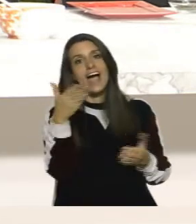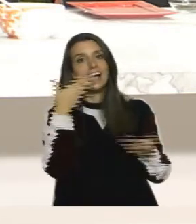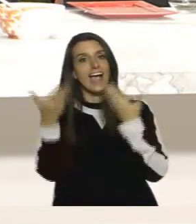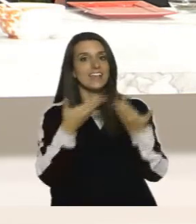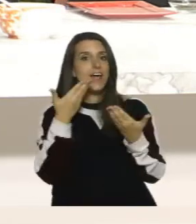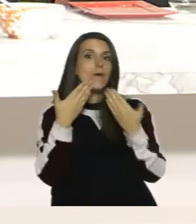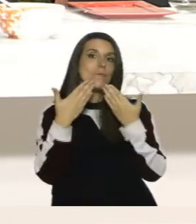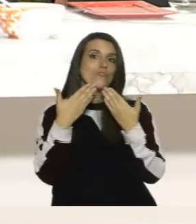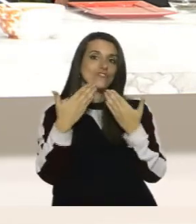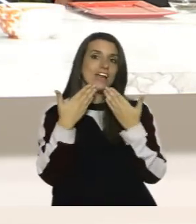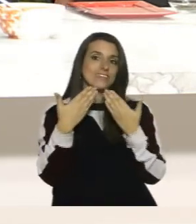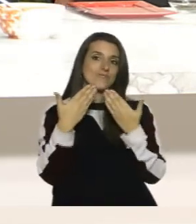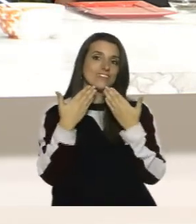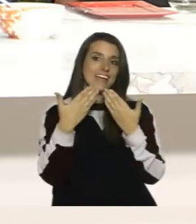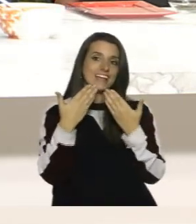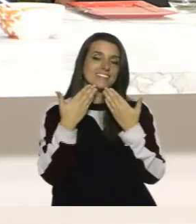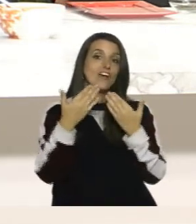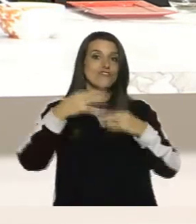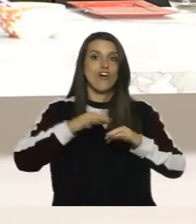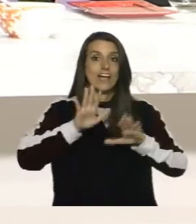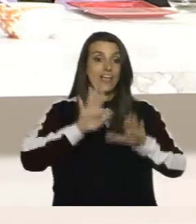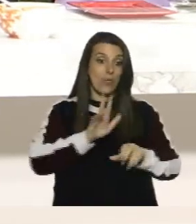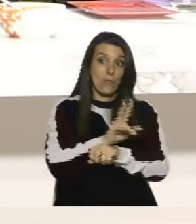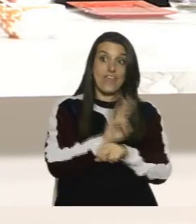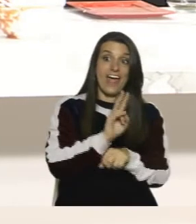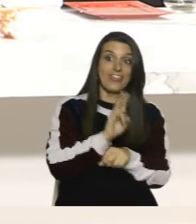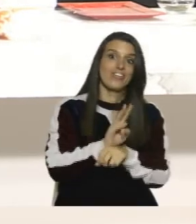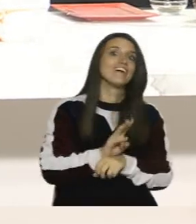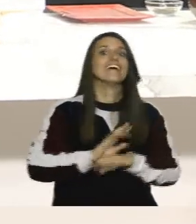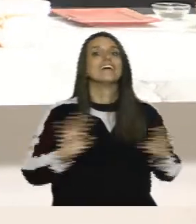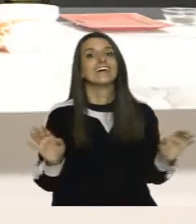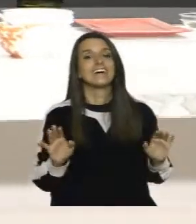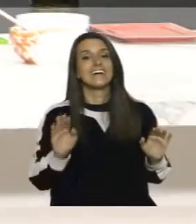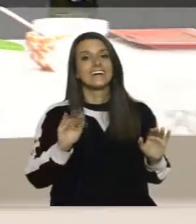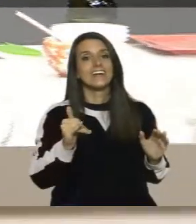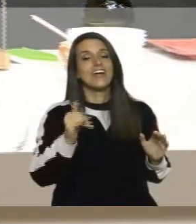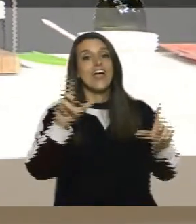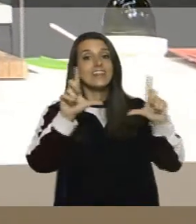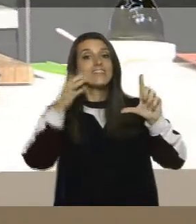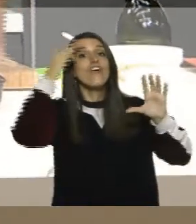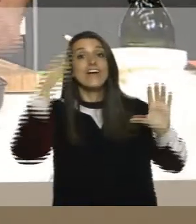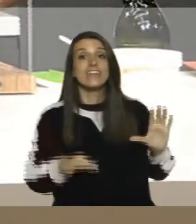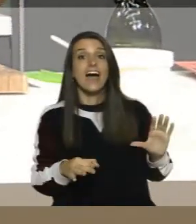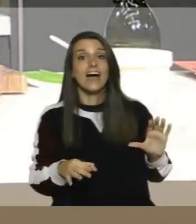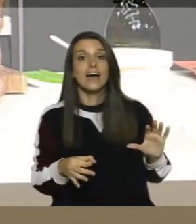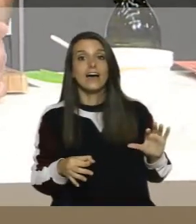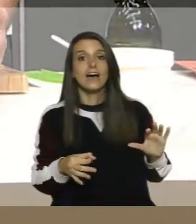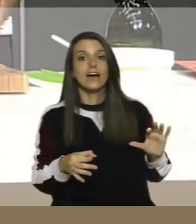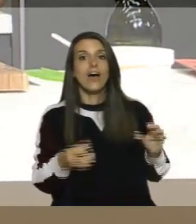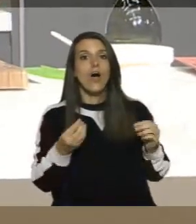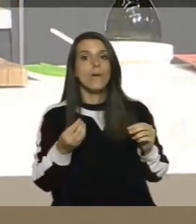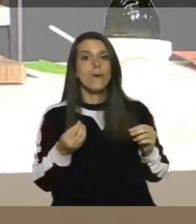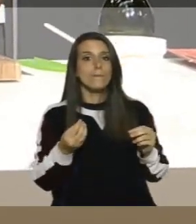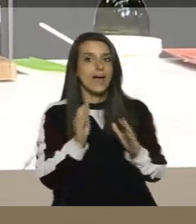programa contigo. Muchas gracias. Muchísimas gracias. Gracias. Yo me quedo acá cuidando el panqueque. Muy bien, eso van a ser los dulces de leche. Que no se te queme, que van a ser los dulces de leche.